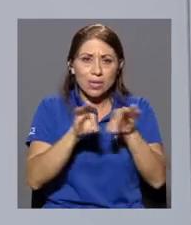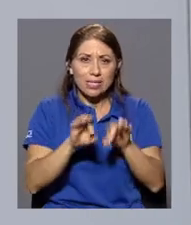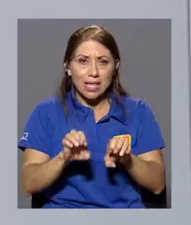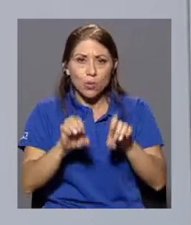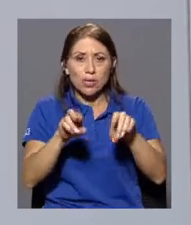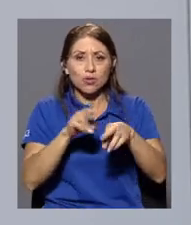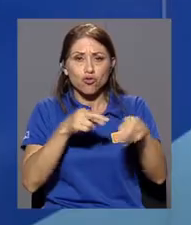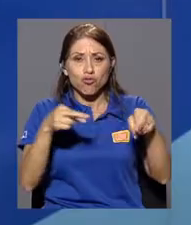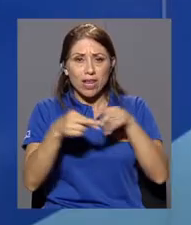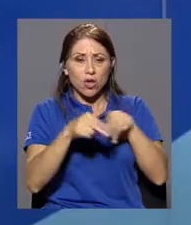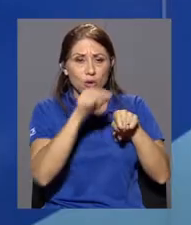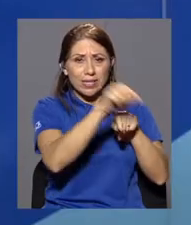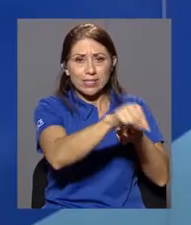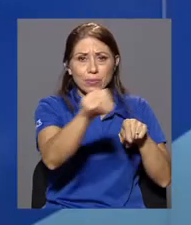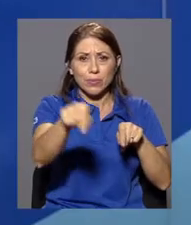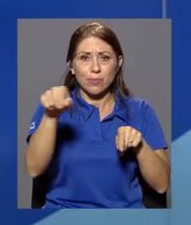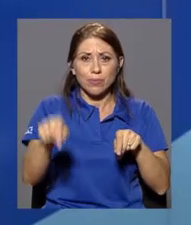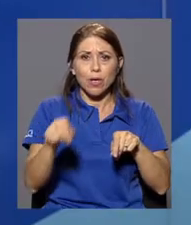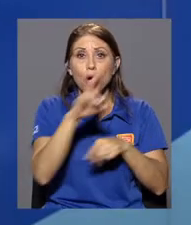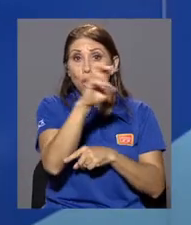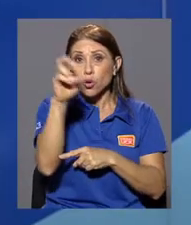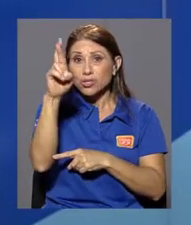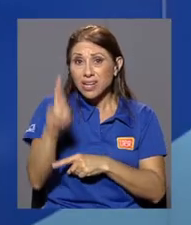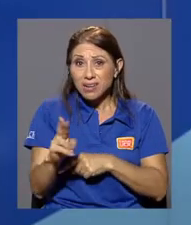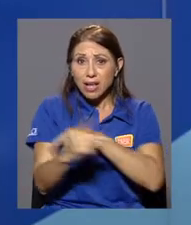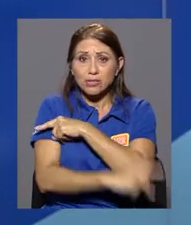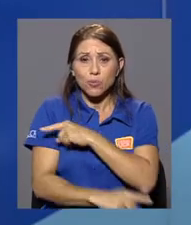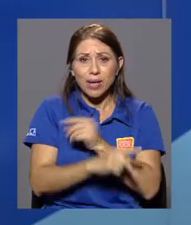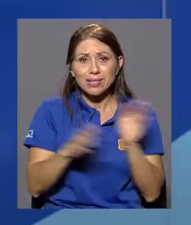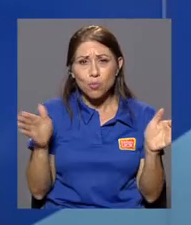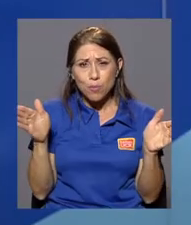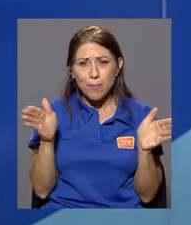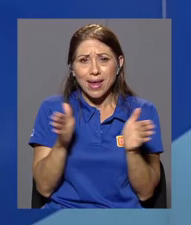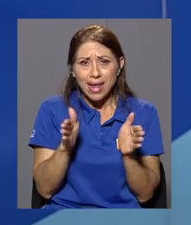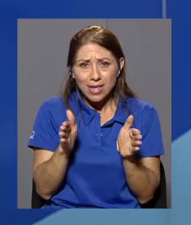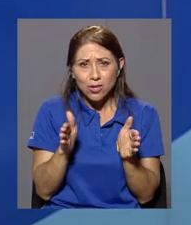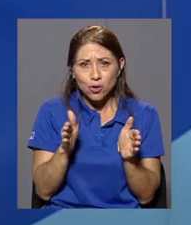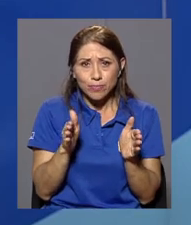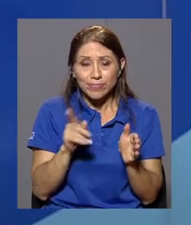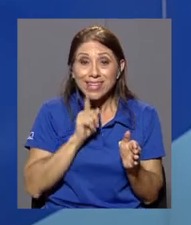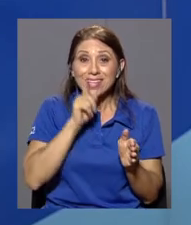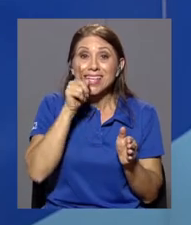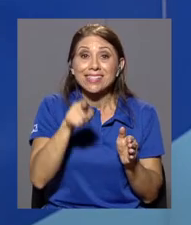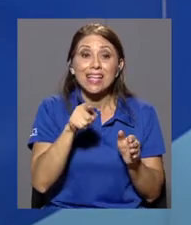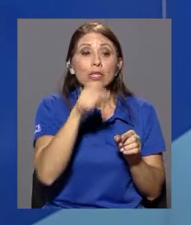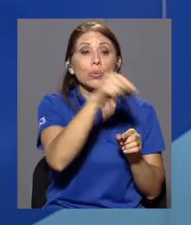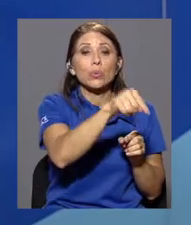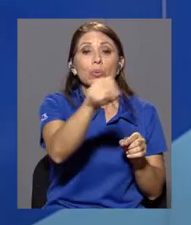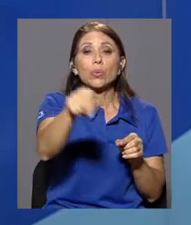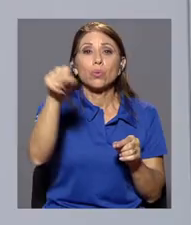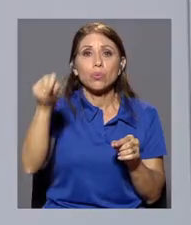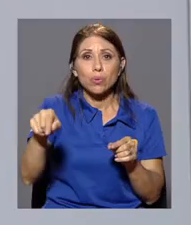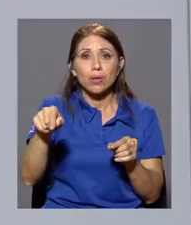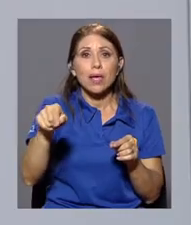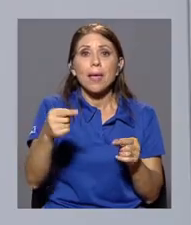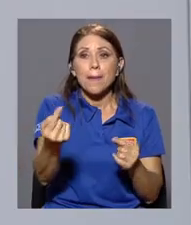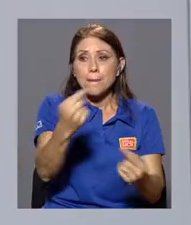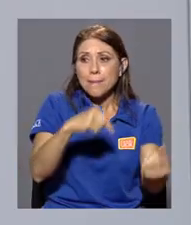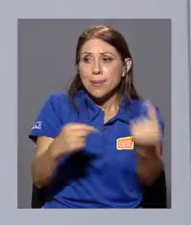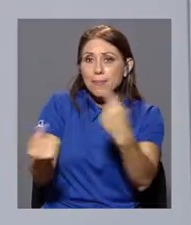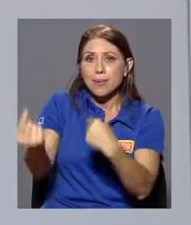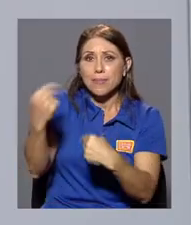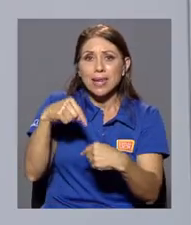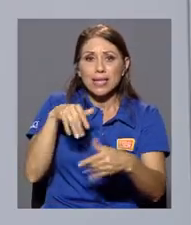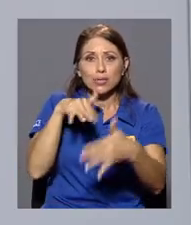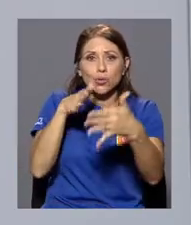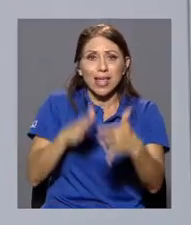que accede a nosotros. Costa Rica es un país muy pequeño y si bien es cierto, en los recintos recibimos estudiantes de diferentes zonas del país, sí. es